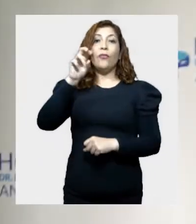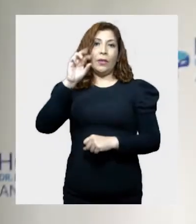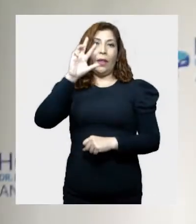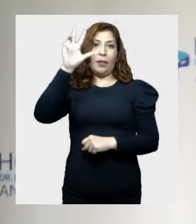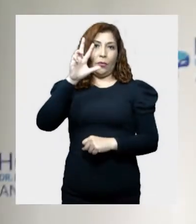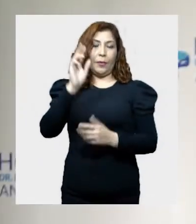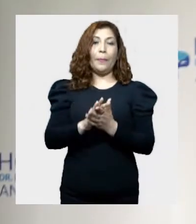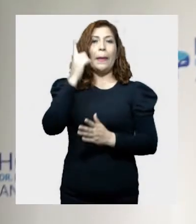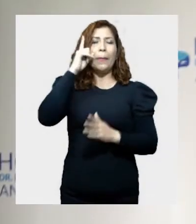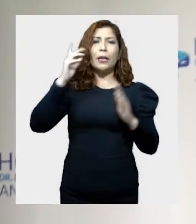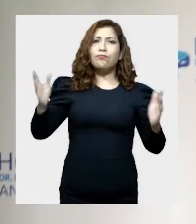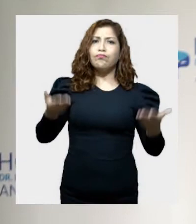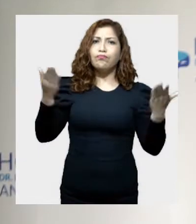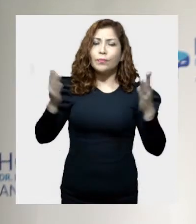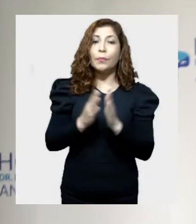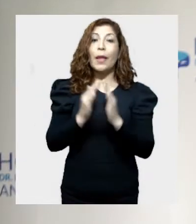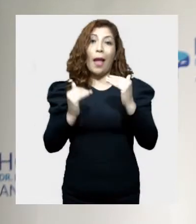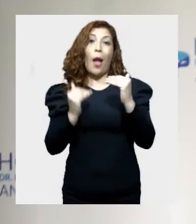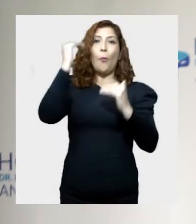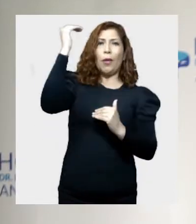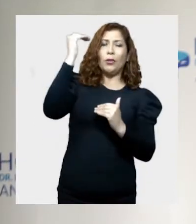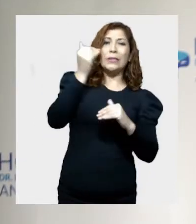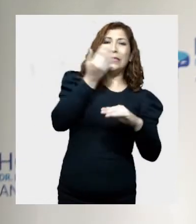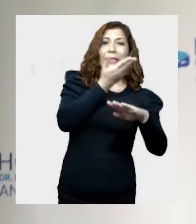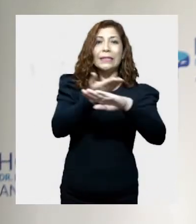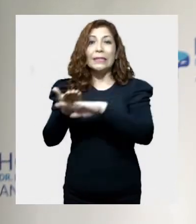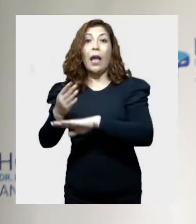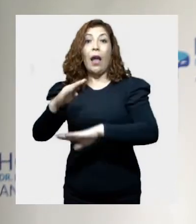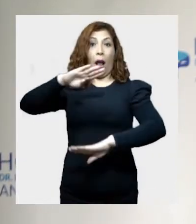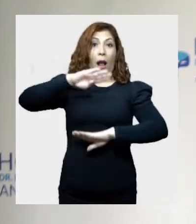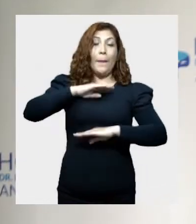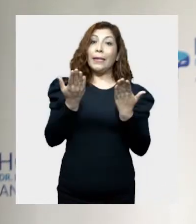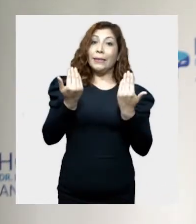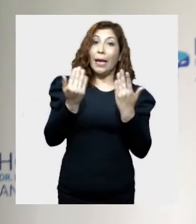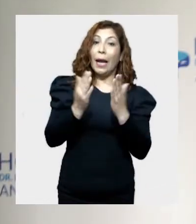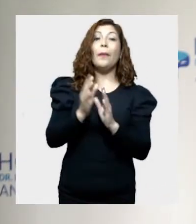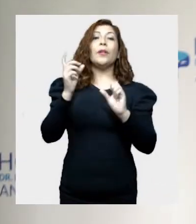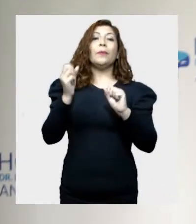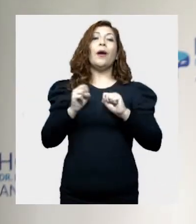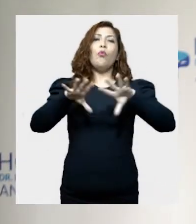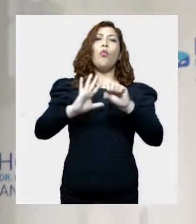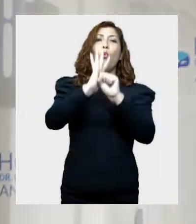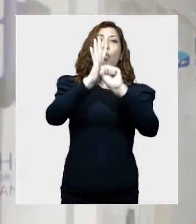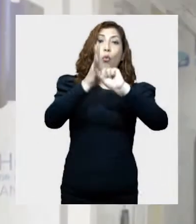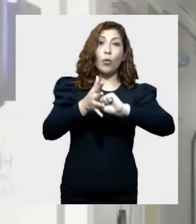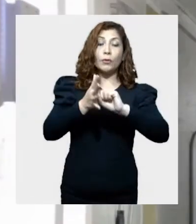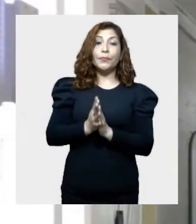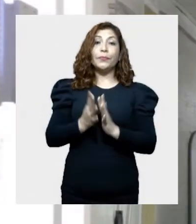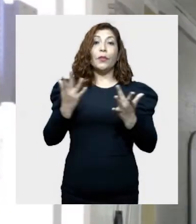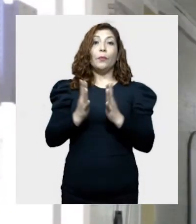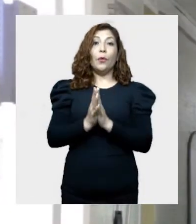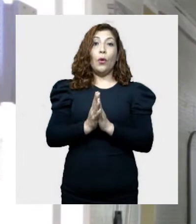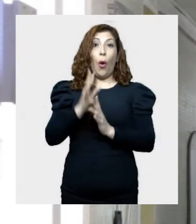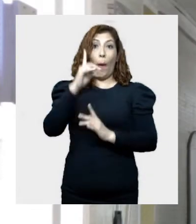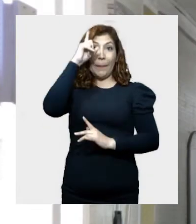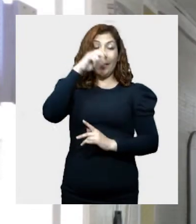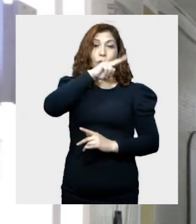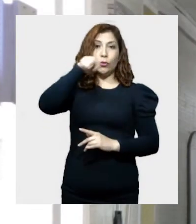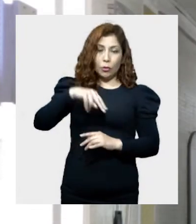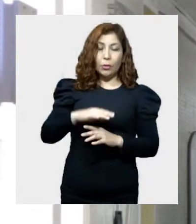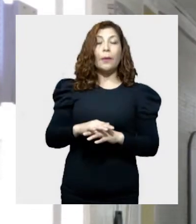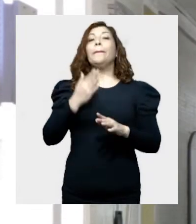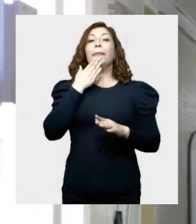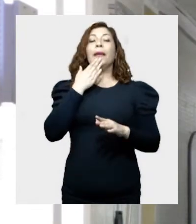Para afrontar un posible aumento en la demanda de camas, producto de la pandemia de COVID-19, como recinto médico adherimos a